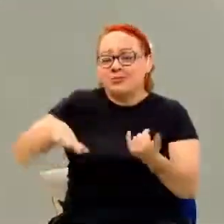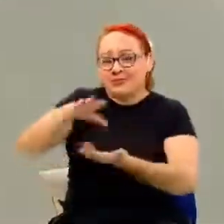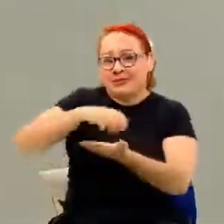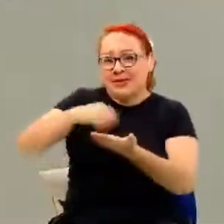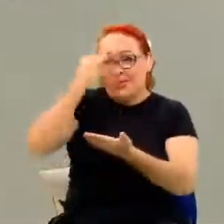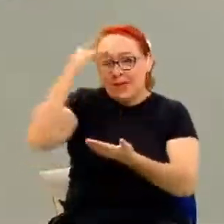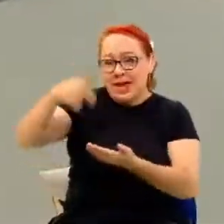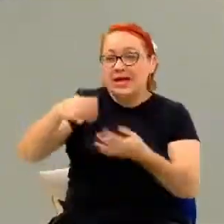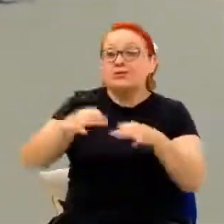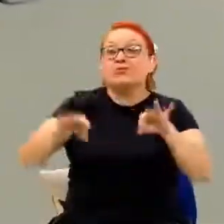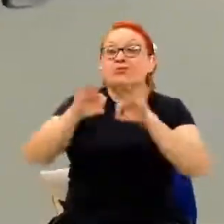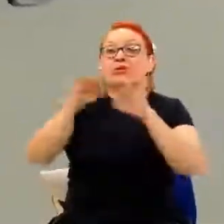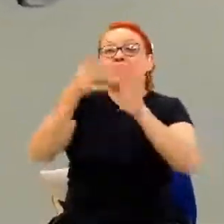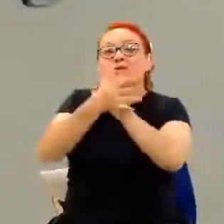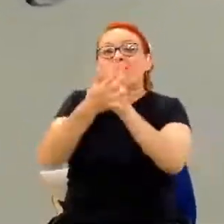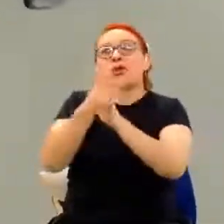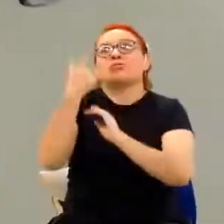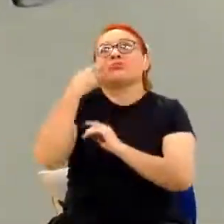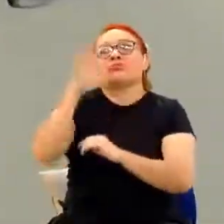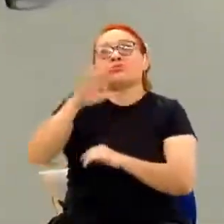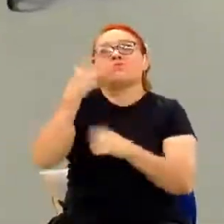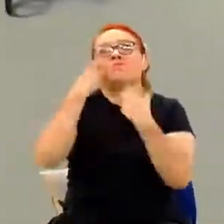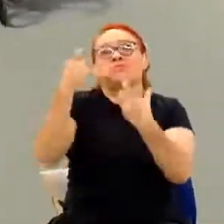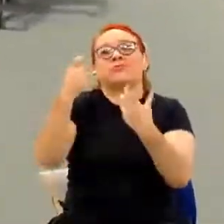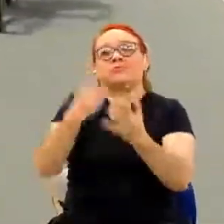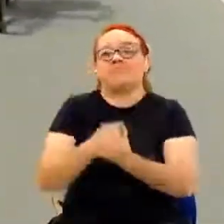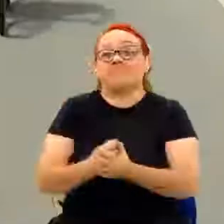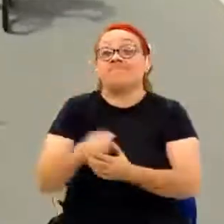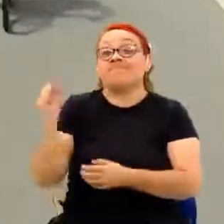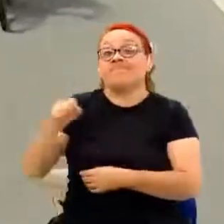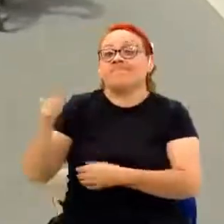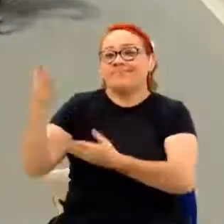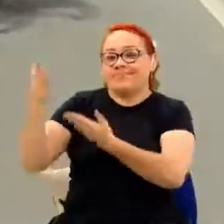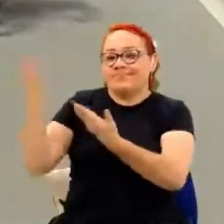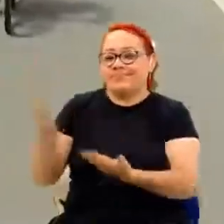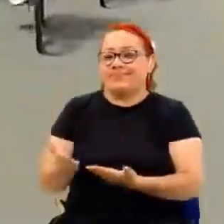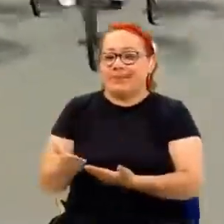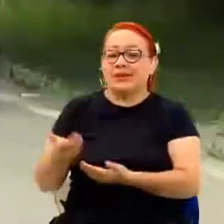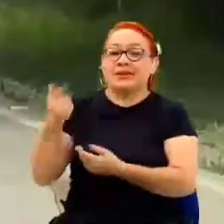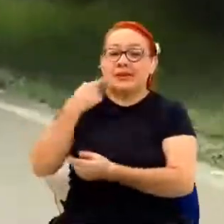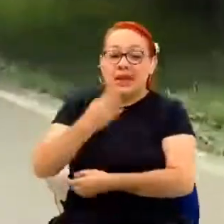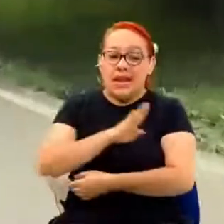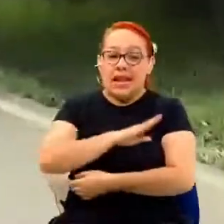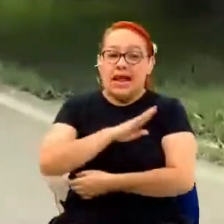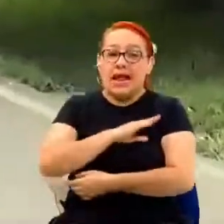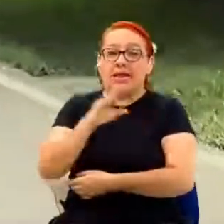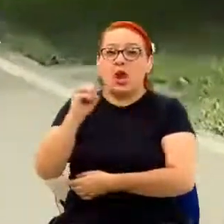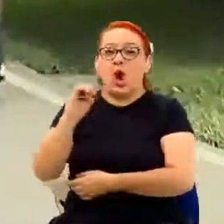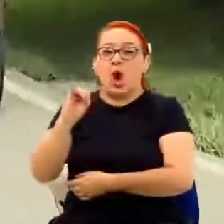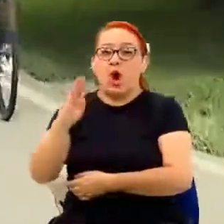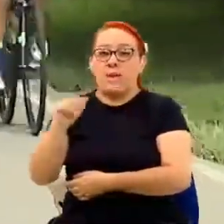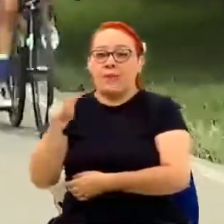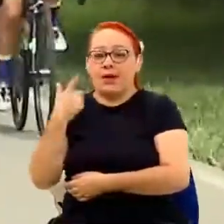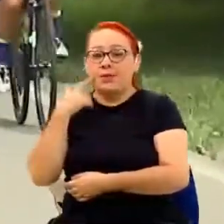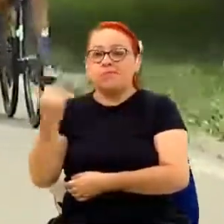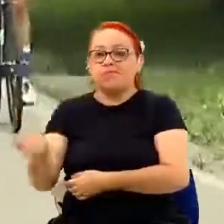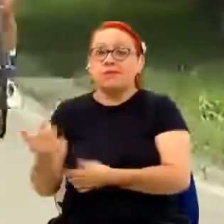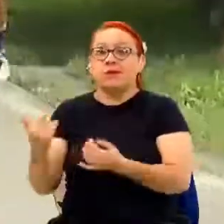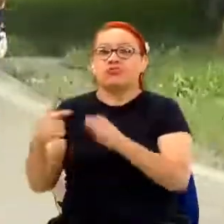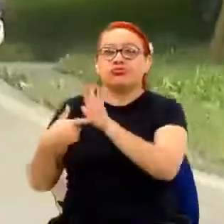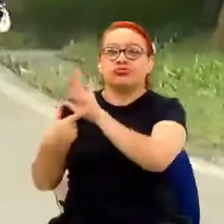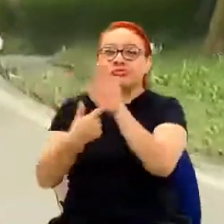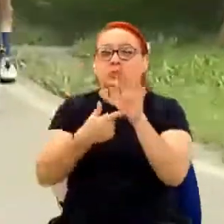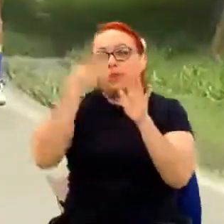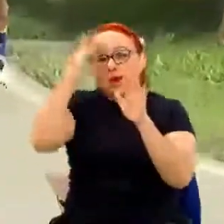contar con este importante evento de nivel nacional. Pues ahí estaba el anfitrión, entonces, el alcalde de Oiba, cuando seguimos en vivo y en directo con este